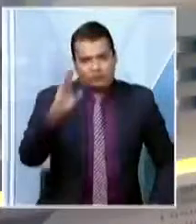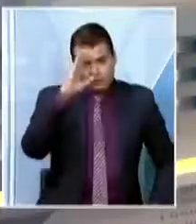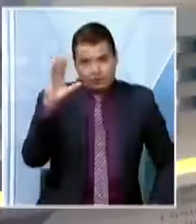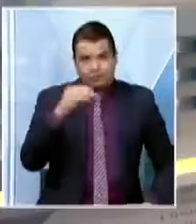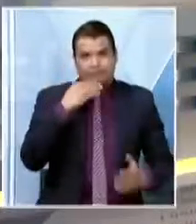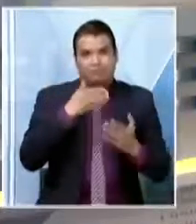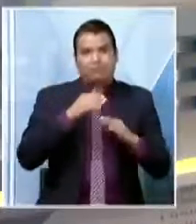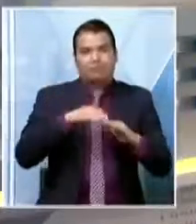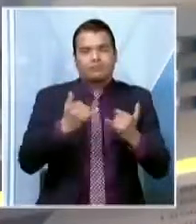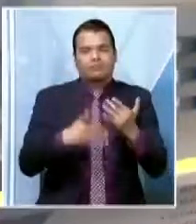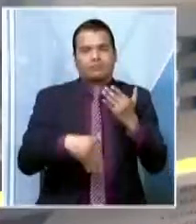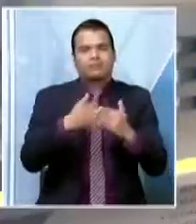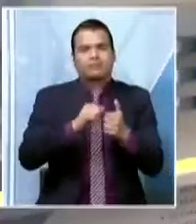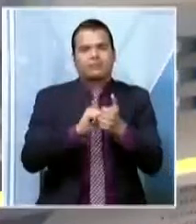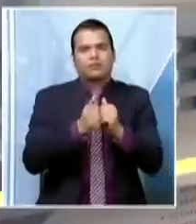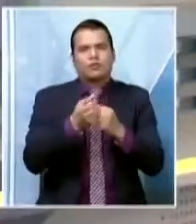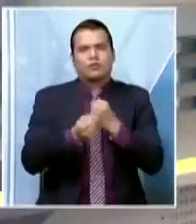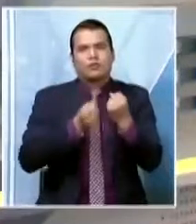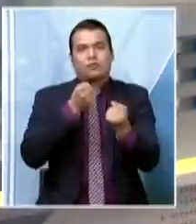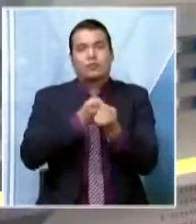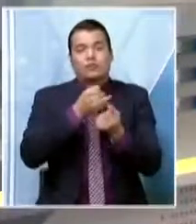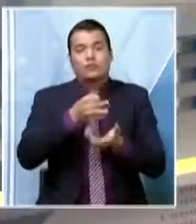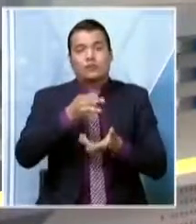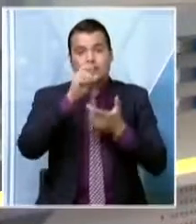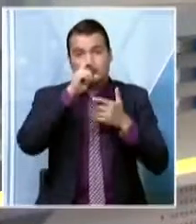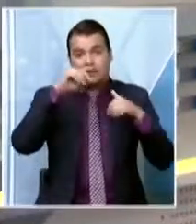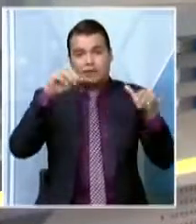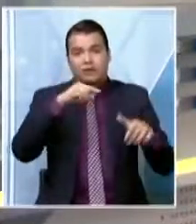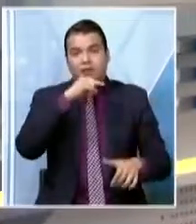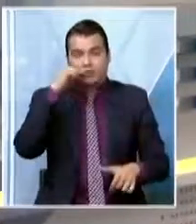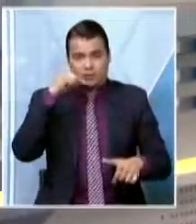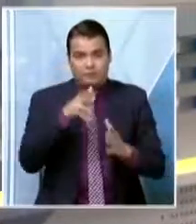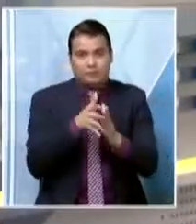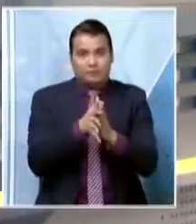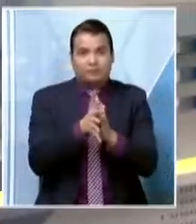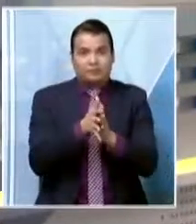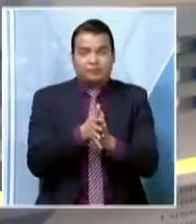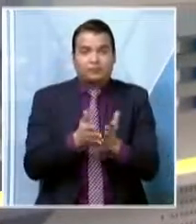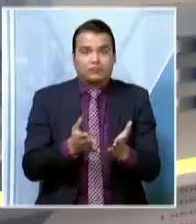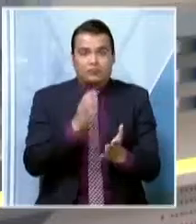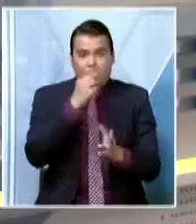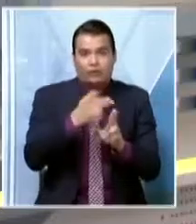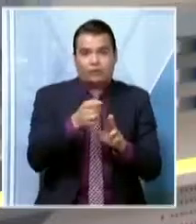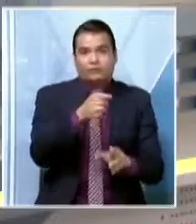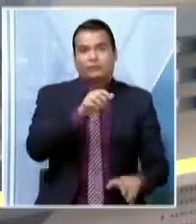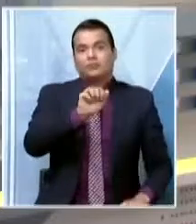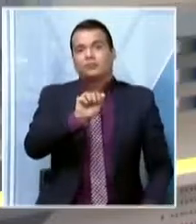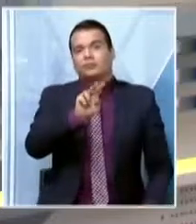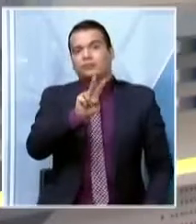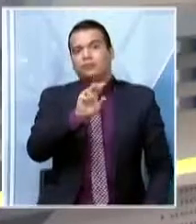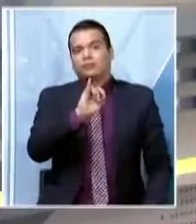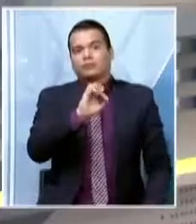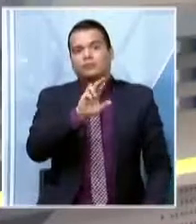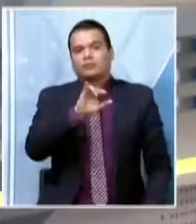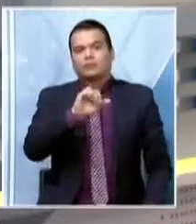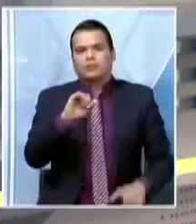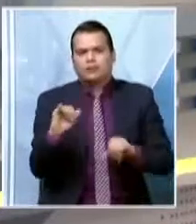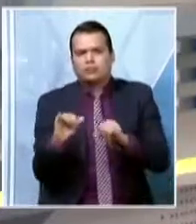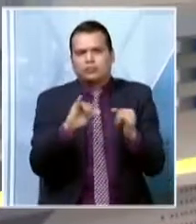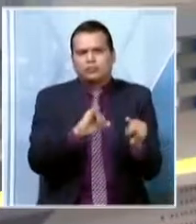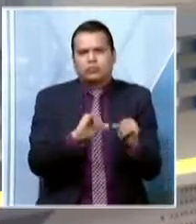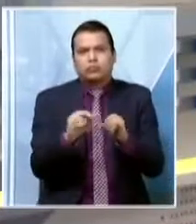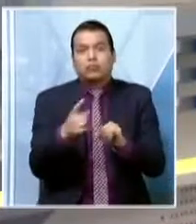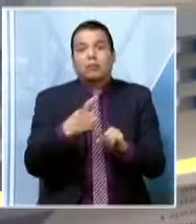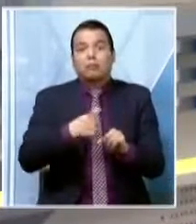Hola, ¿qué tal? Con el patrocinio de Café Águila Roja presentamos los deportes en 90 minutos. Buena noticia, Fernando Gaviria ganó la segunda etapa de la Vuelta a